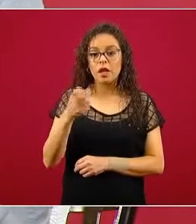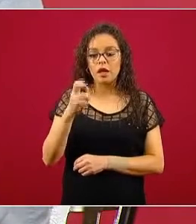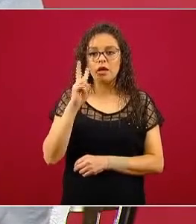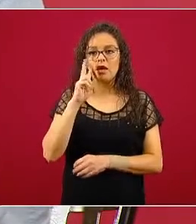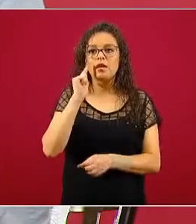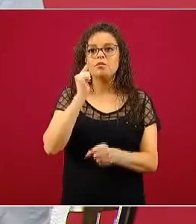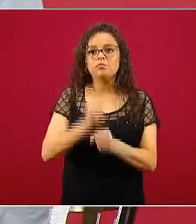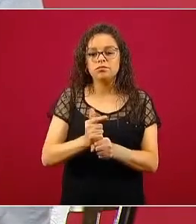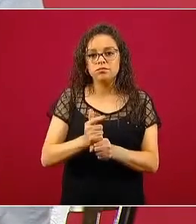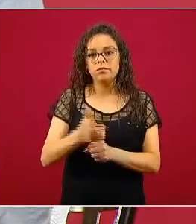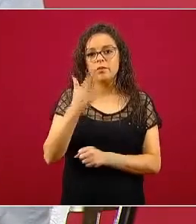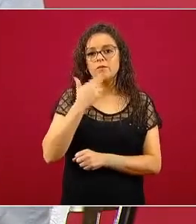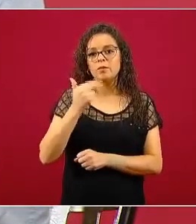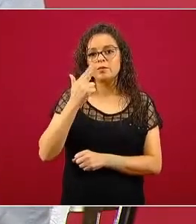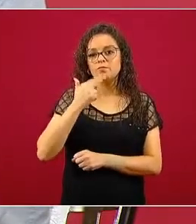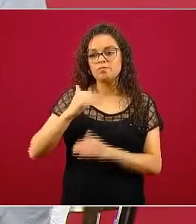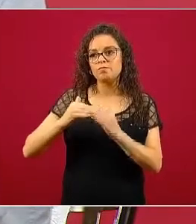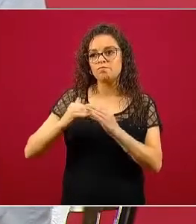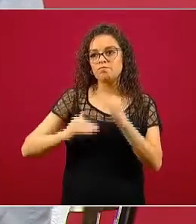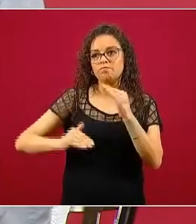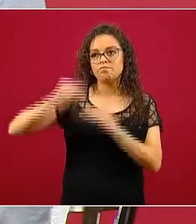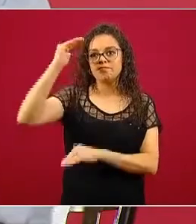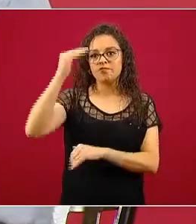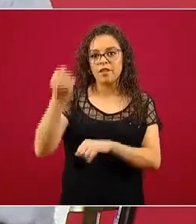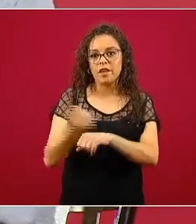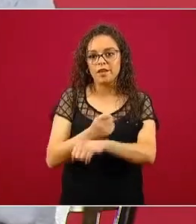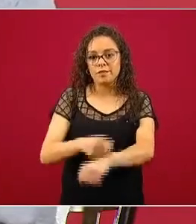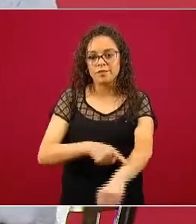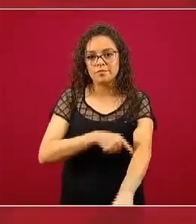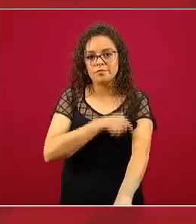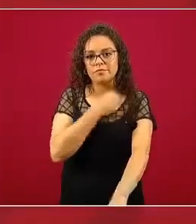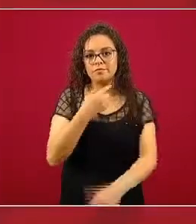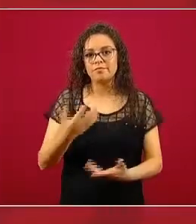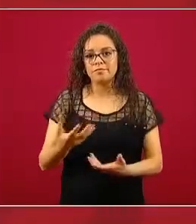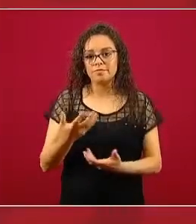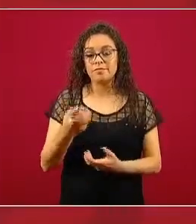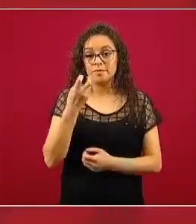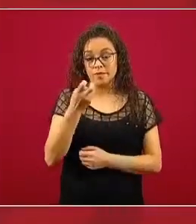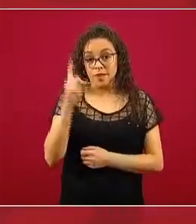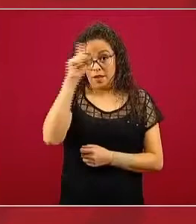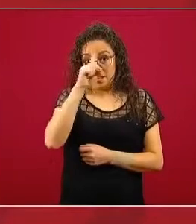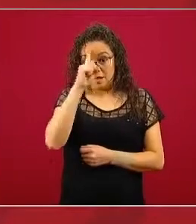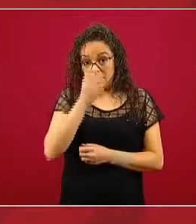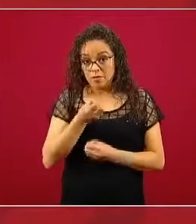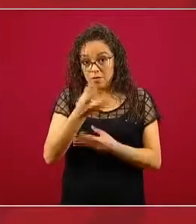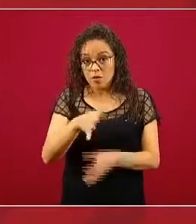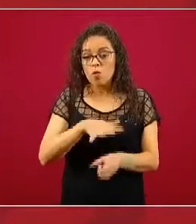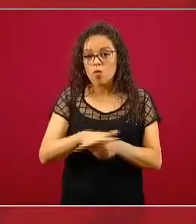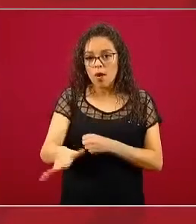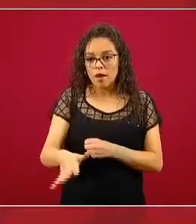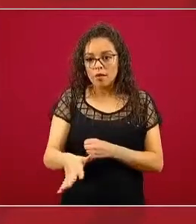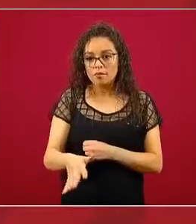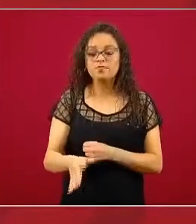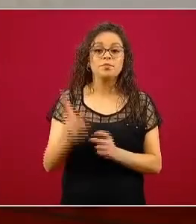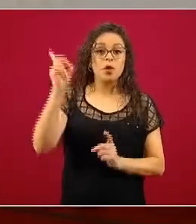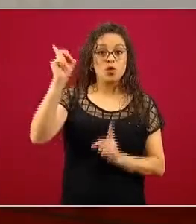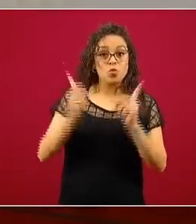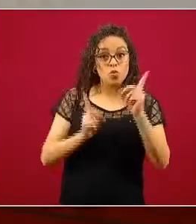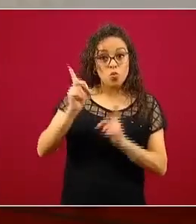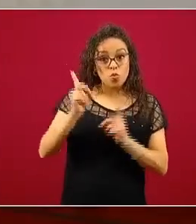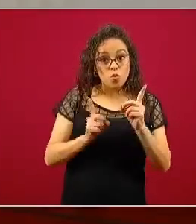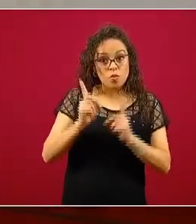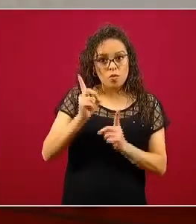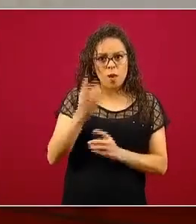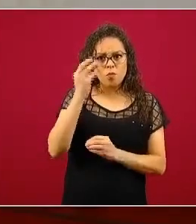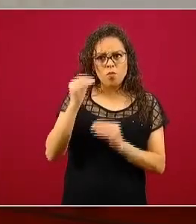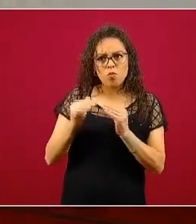alta en la sangre. Entonces, ¿qué recomendamos? Tener un alto nivel de sospecha. Si la persona